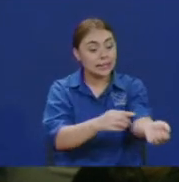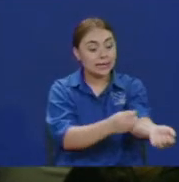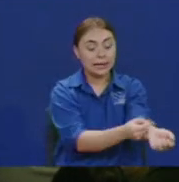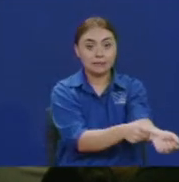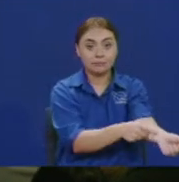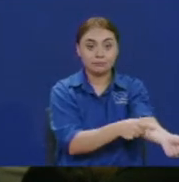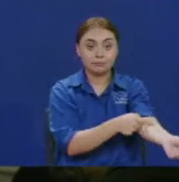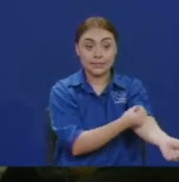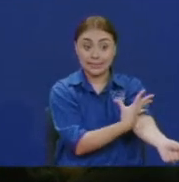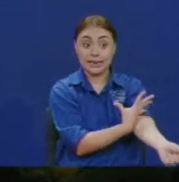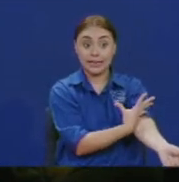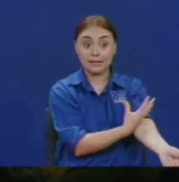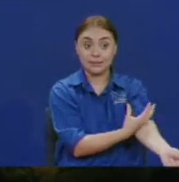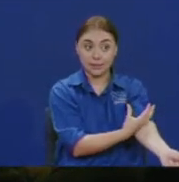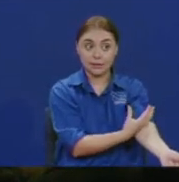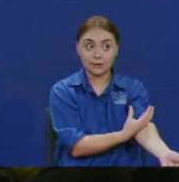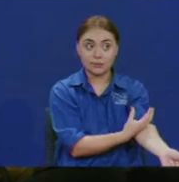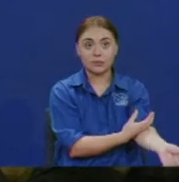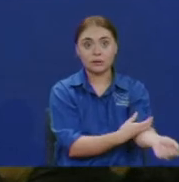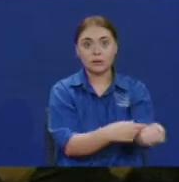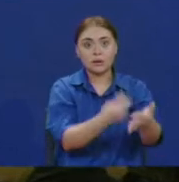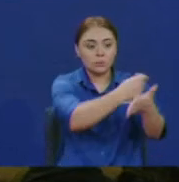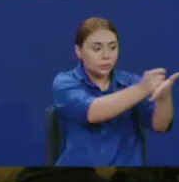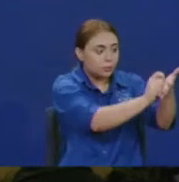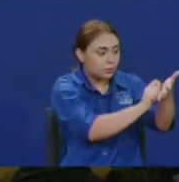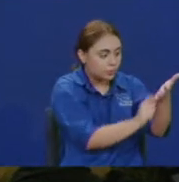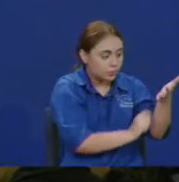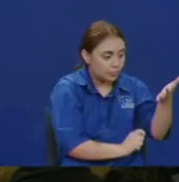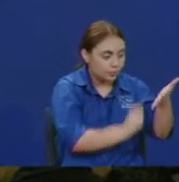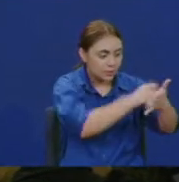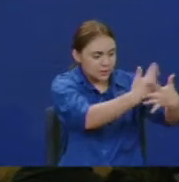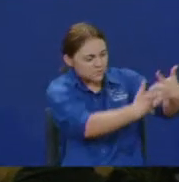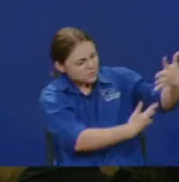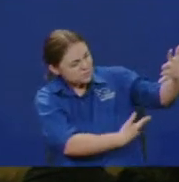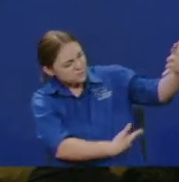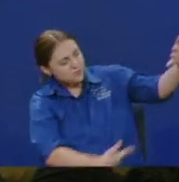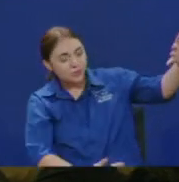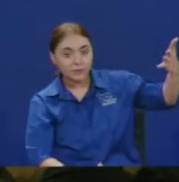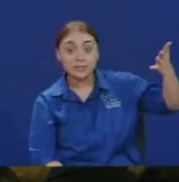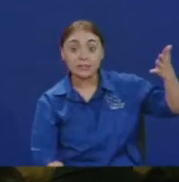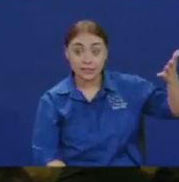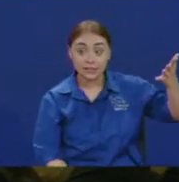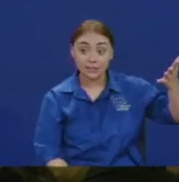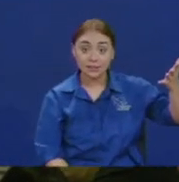y le hacen y le ponen que le revisen a uno hasta los pensamientos, ¿da?